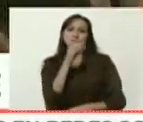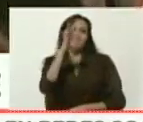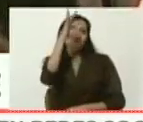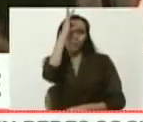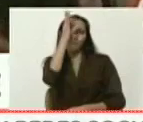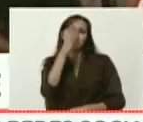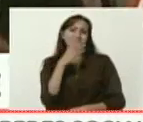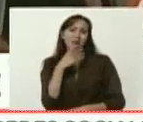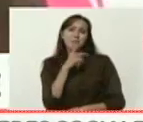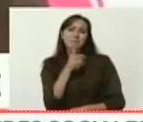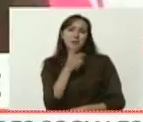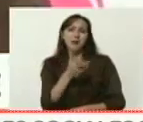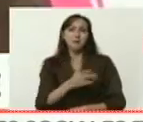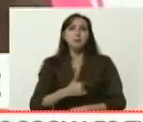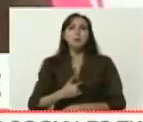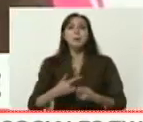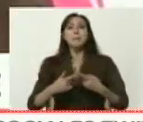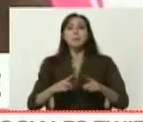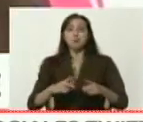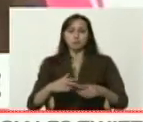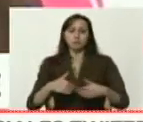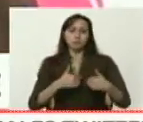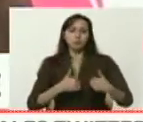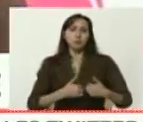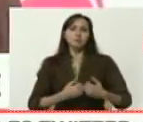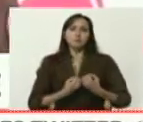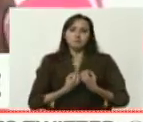sí lo voy a mencionar desde mi corazón.